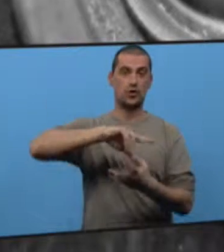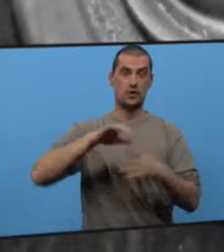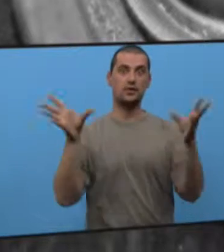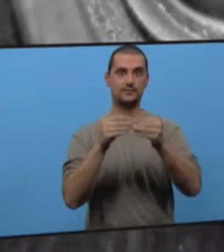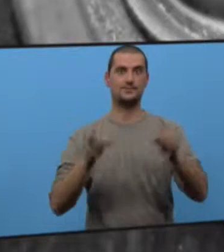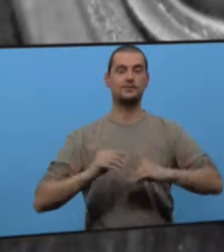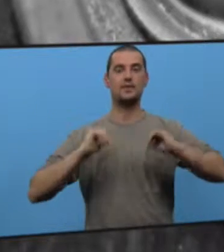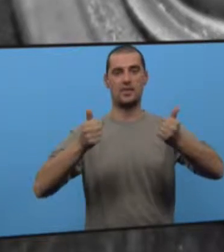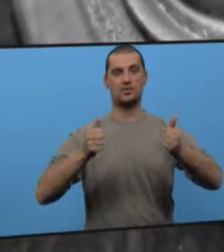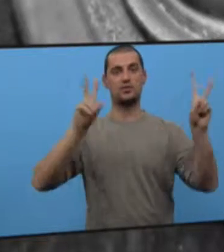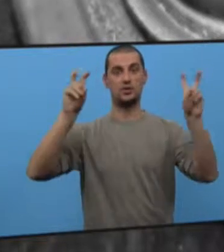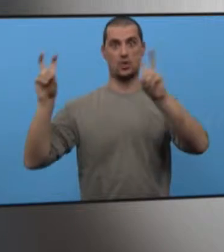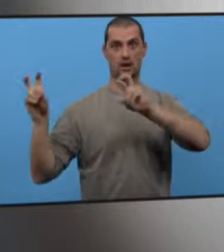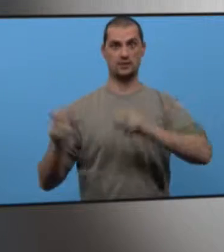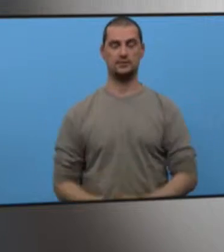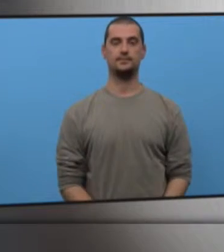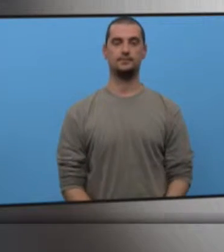en titulares. Comezamos.